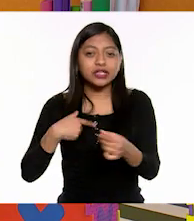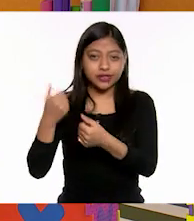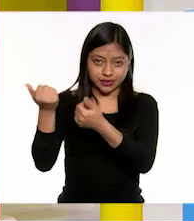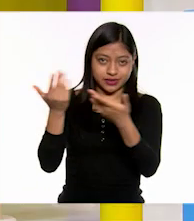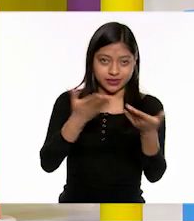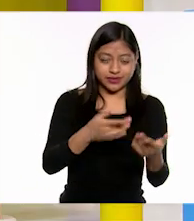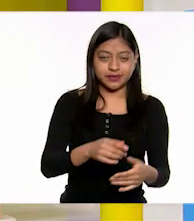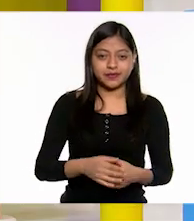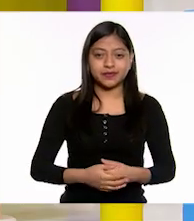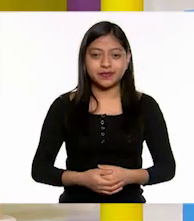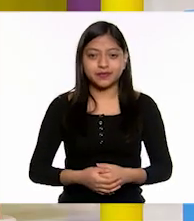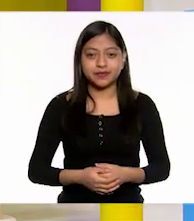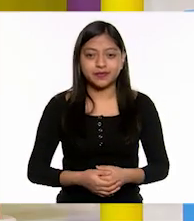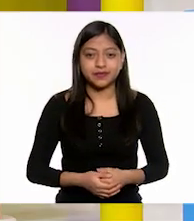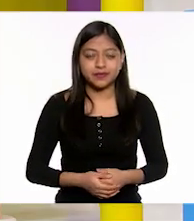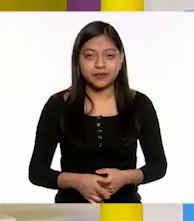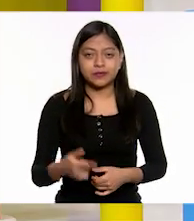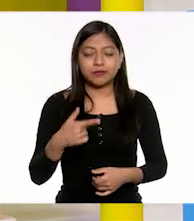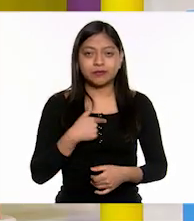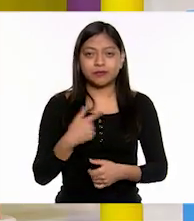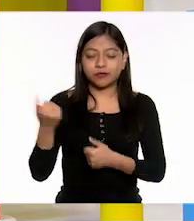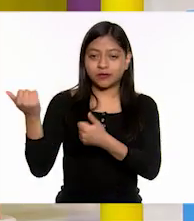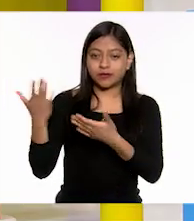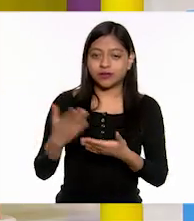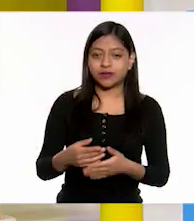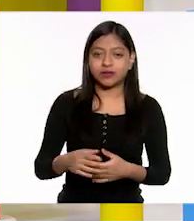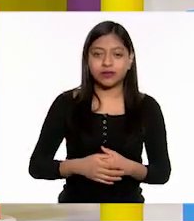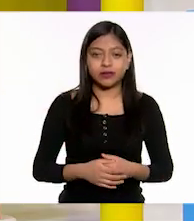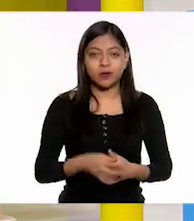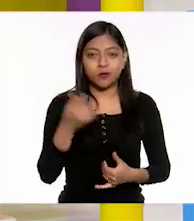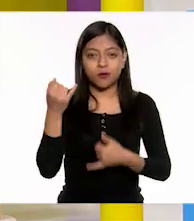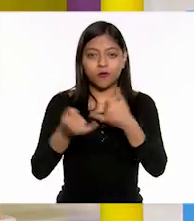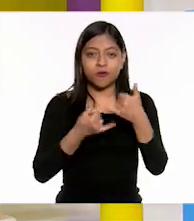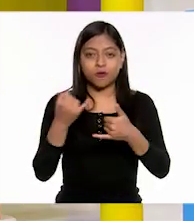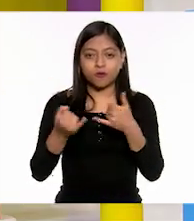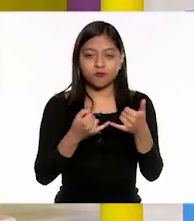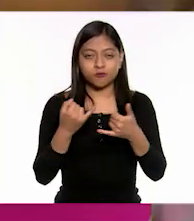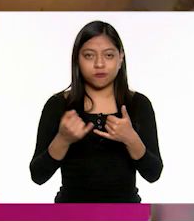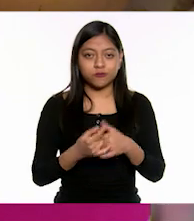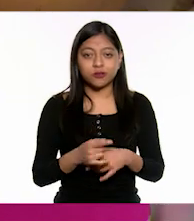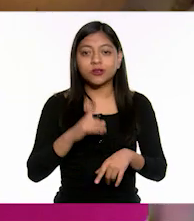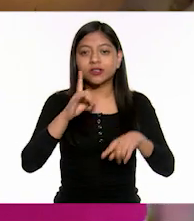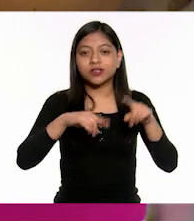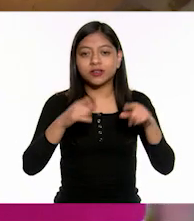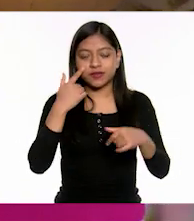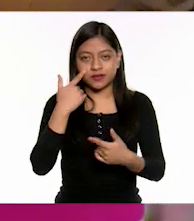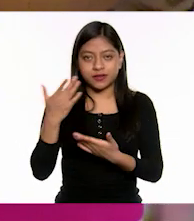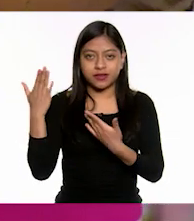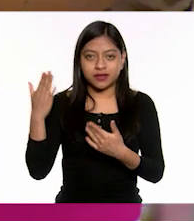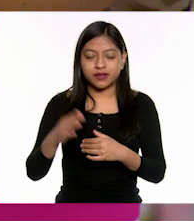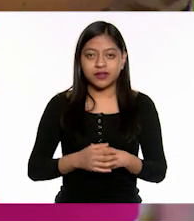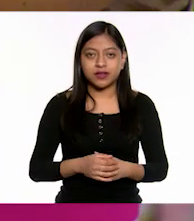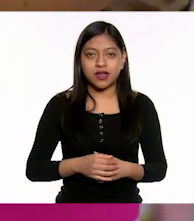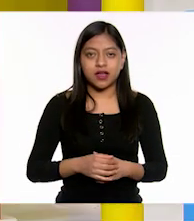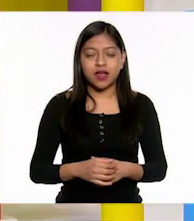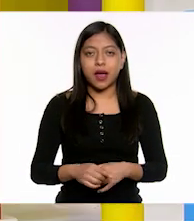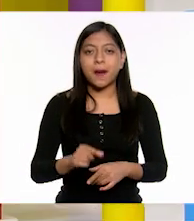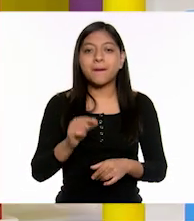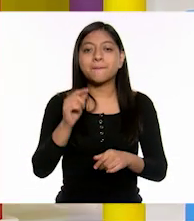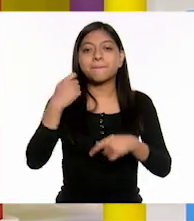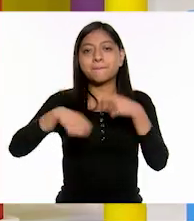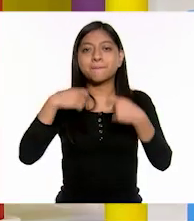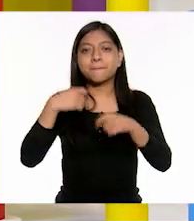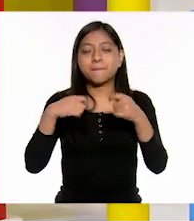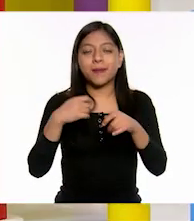unas cerillas y yo yo lo que traigo es el juego con sus variantes con las figuritas de plástico y